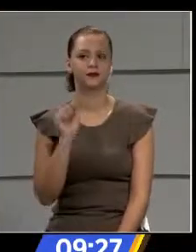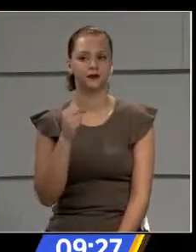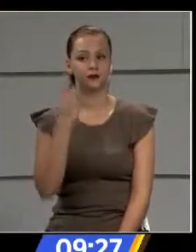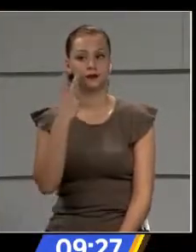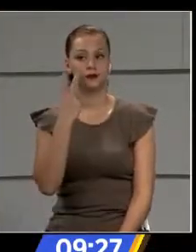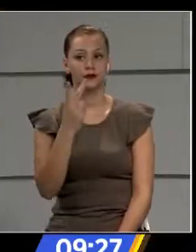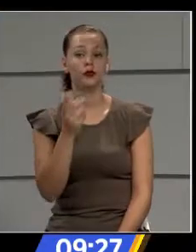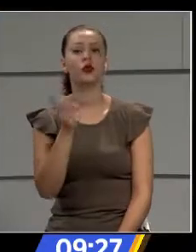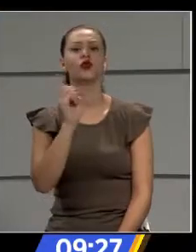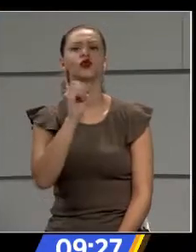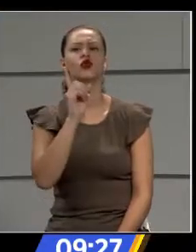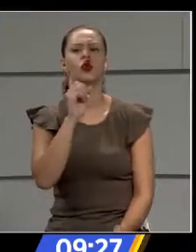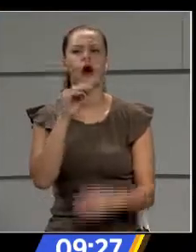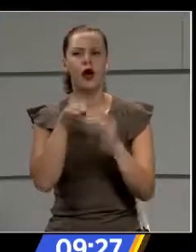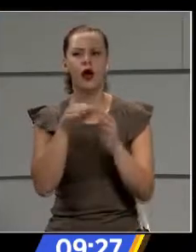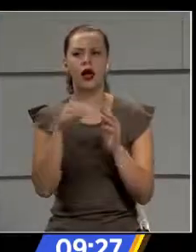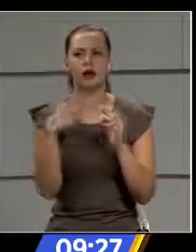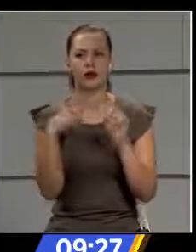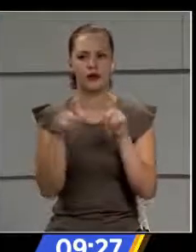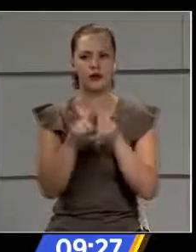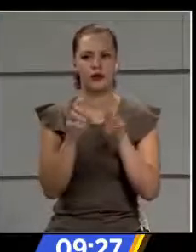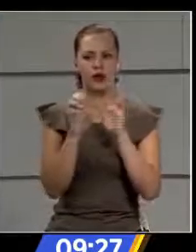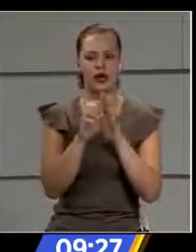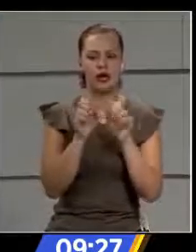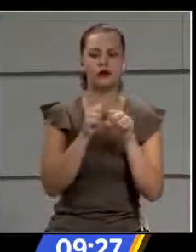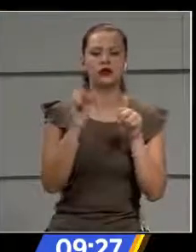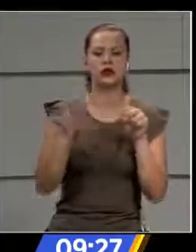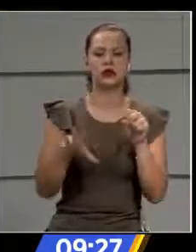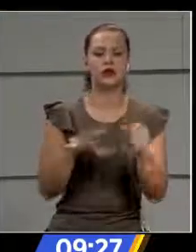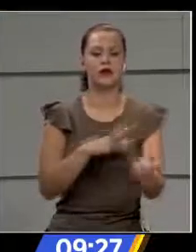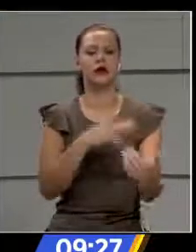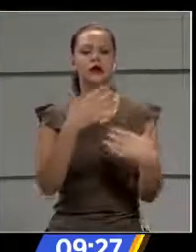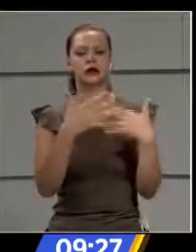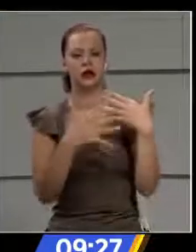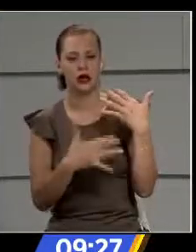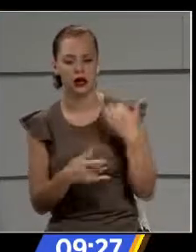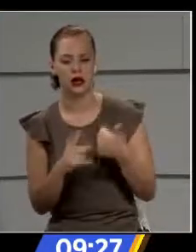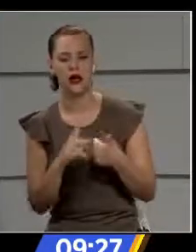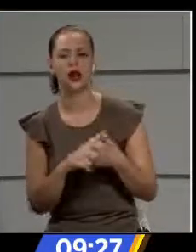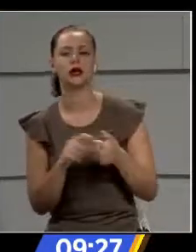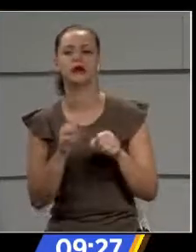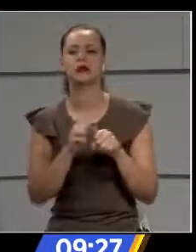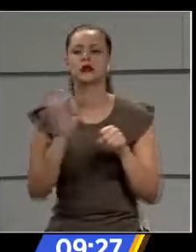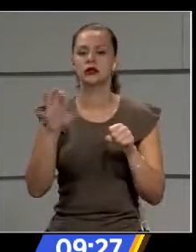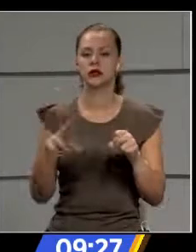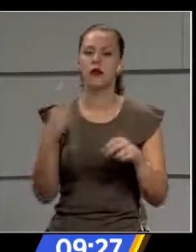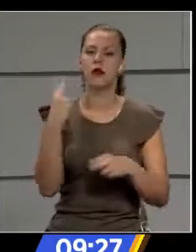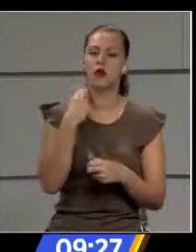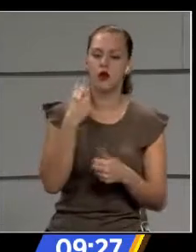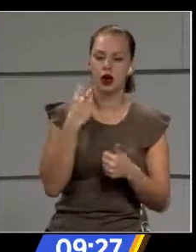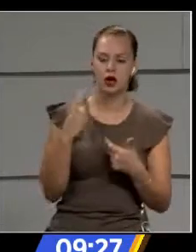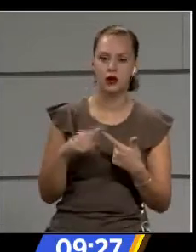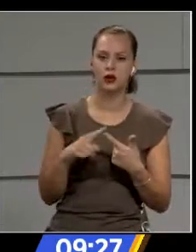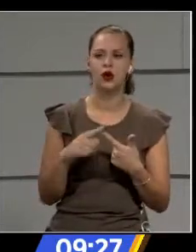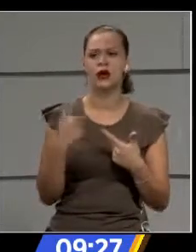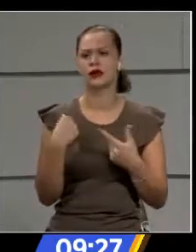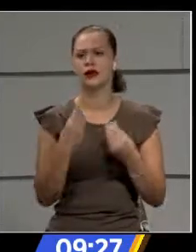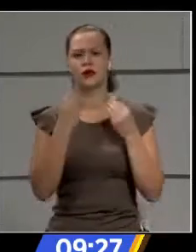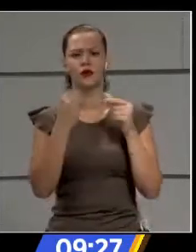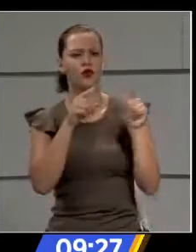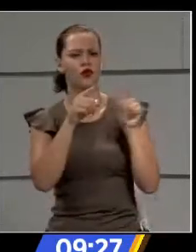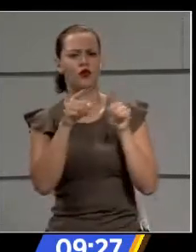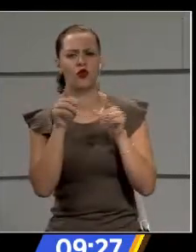¿Dónde ingresamos? Ven que hay también, por ejemplo, el sistema circulatorio, del sistema óseo. Tiene muchas,